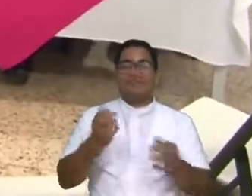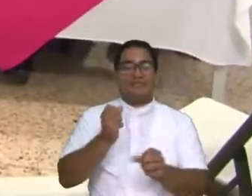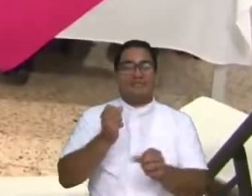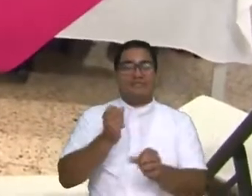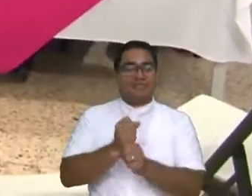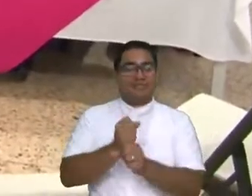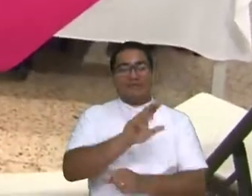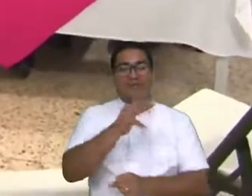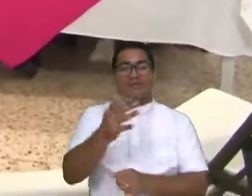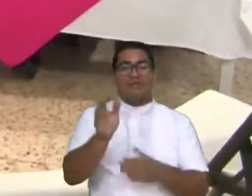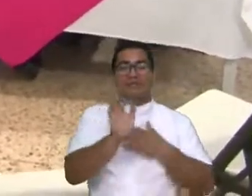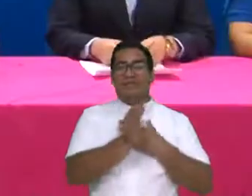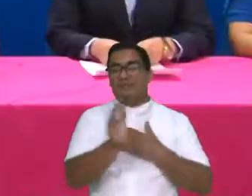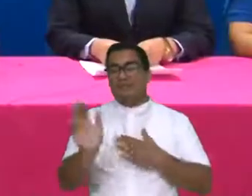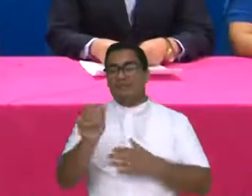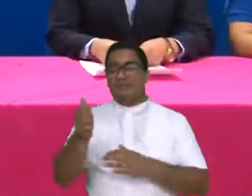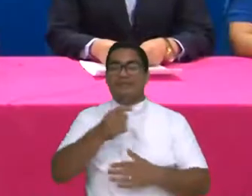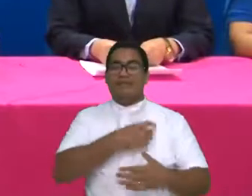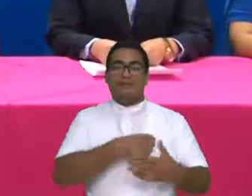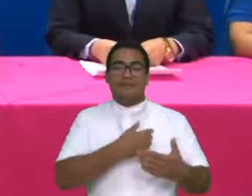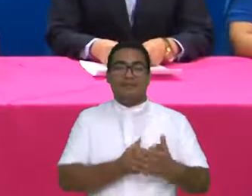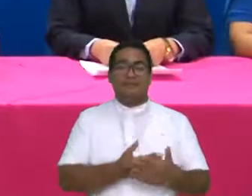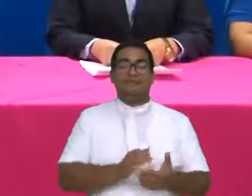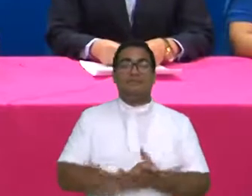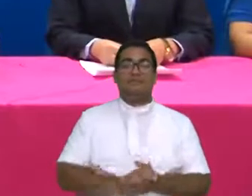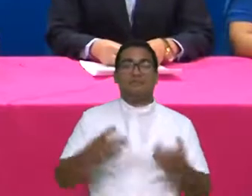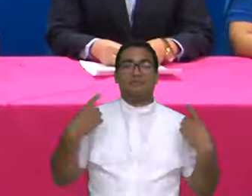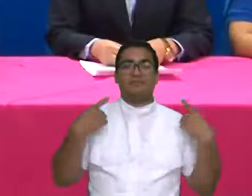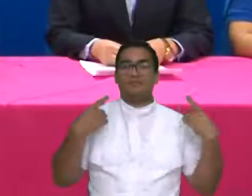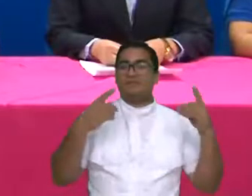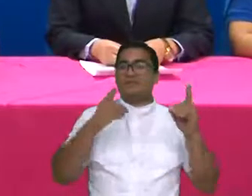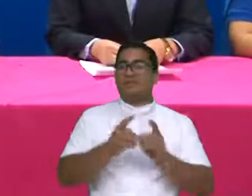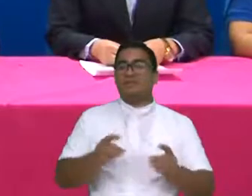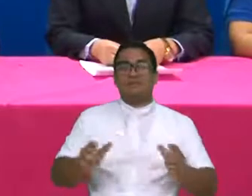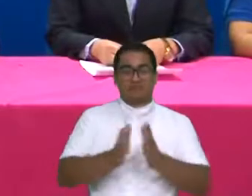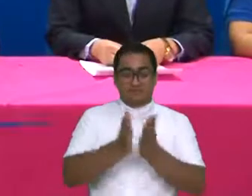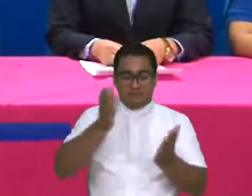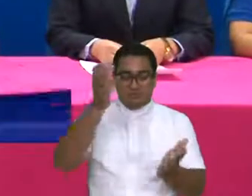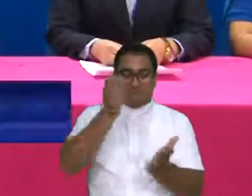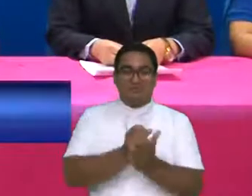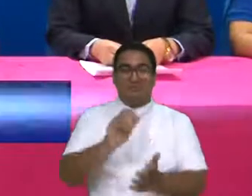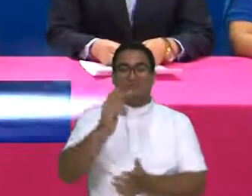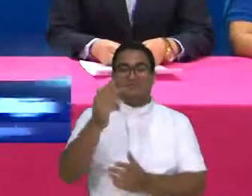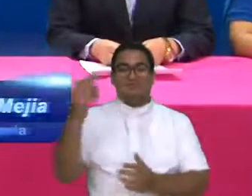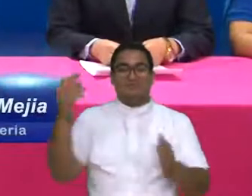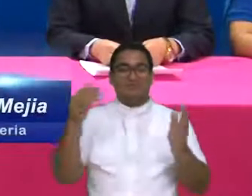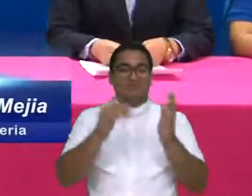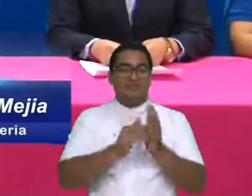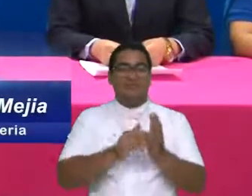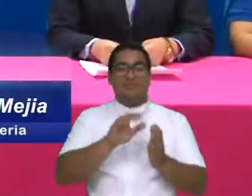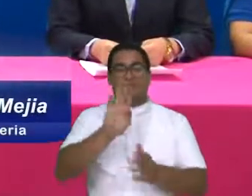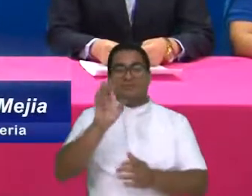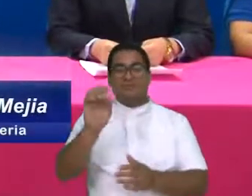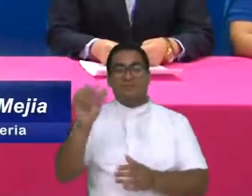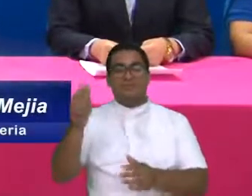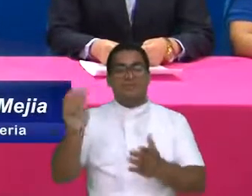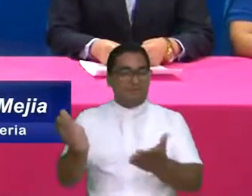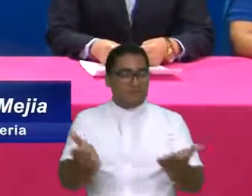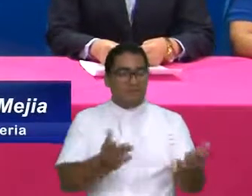29 de febrero al 6 de marzo. La Dirección General de Migración y Extranjería brindó 87.406 servicios.